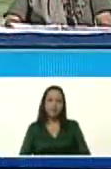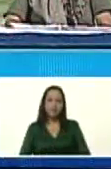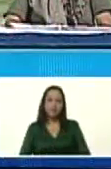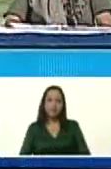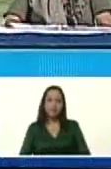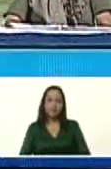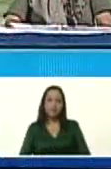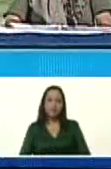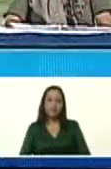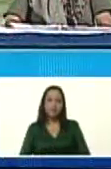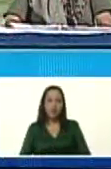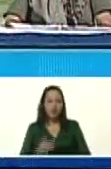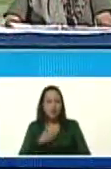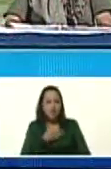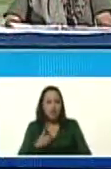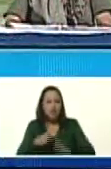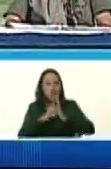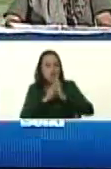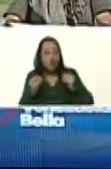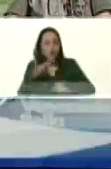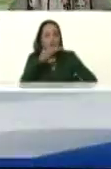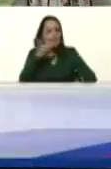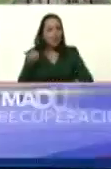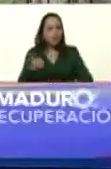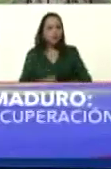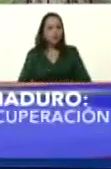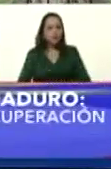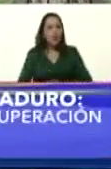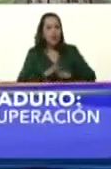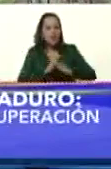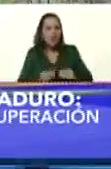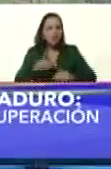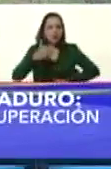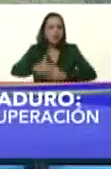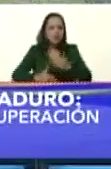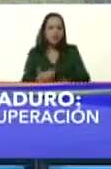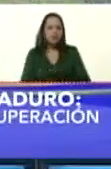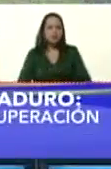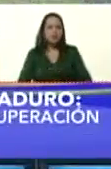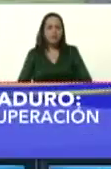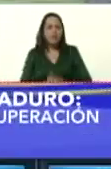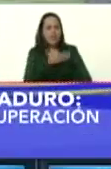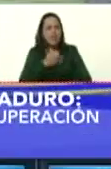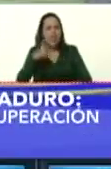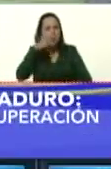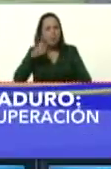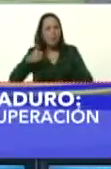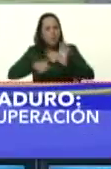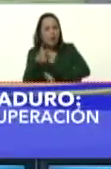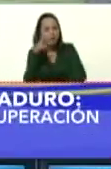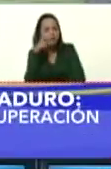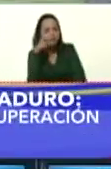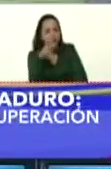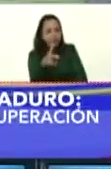que todo mejore, que todo avance. Y le pido al poder popular más